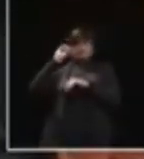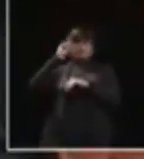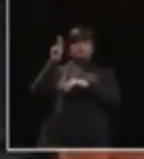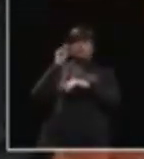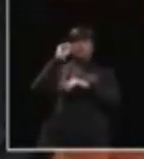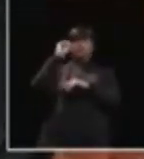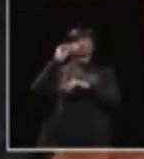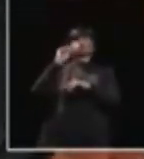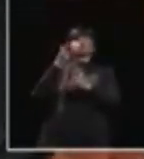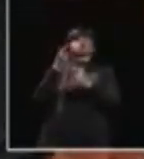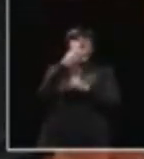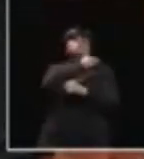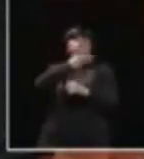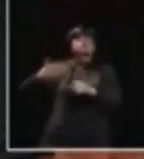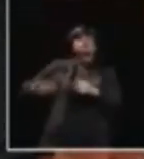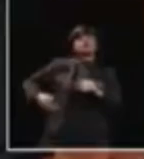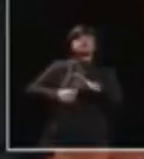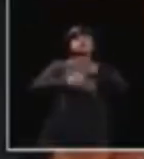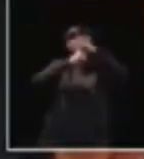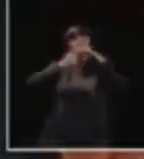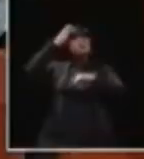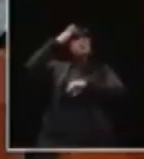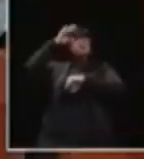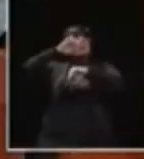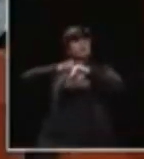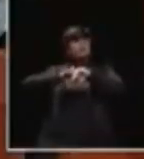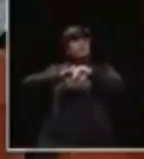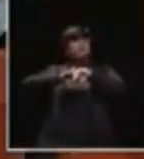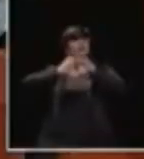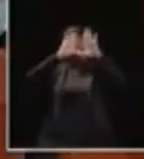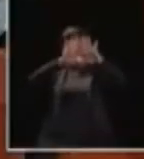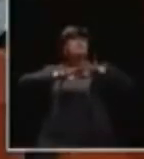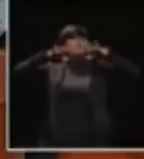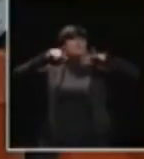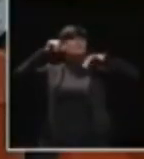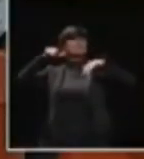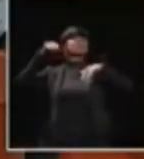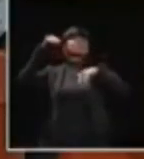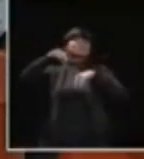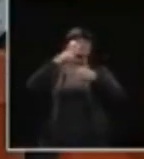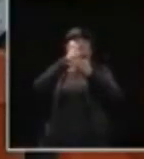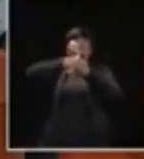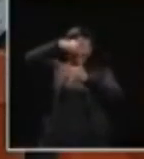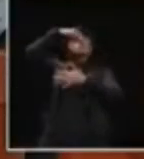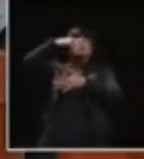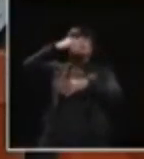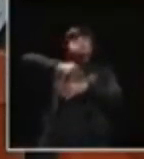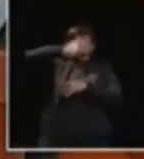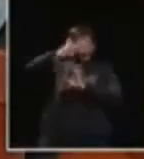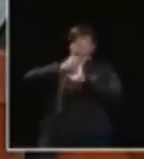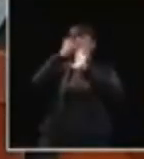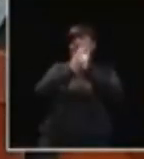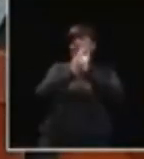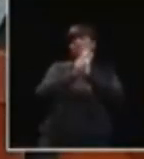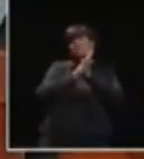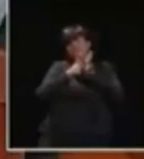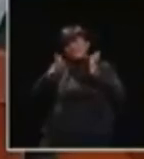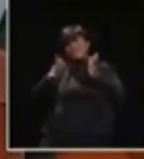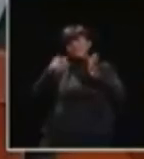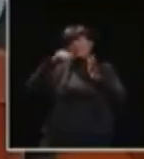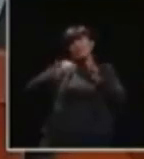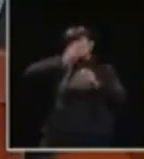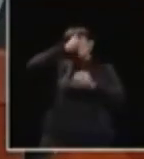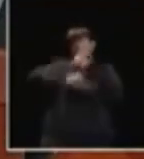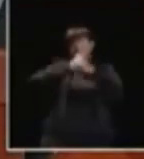Castañeda, presidente de la mesa directiva del Congreso de la Ciudad de México, primera legislatura, primer año de